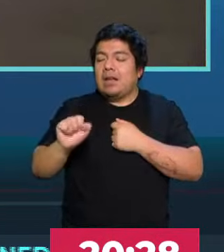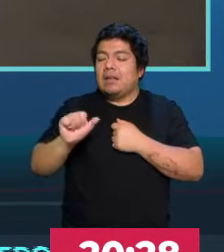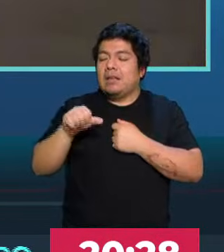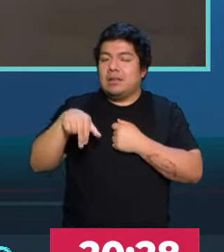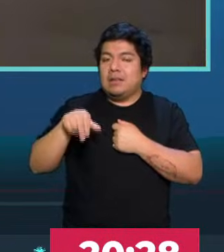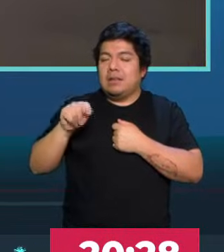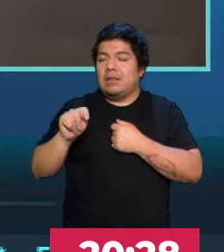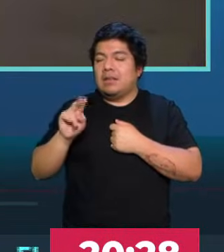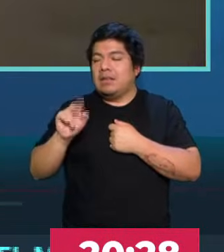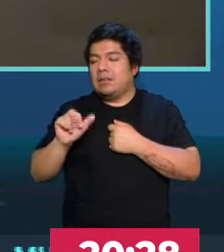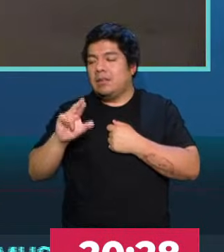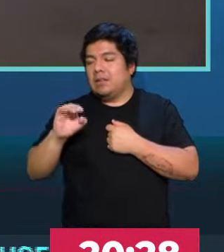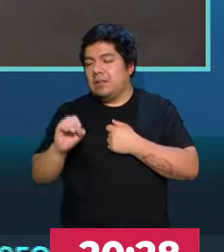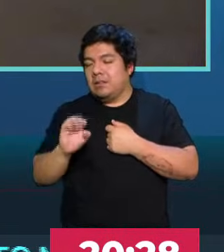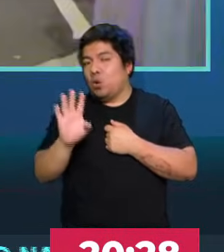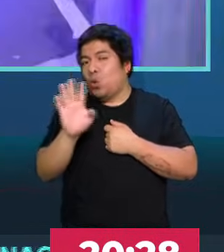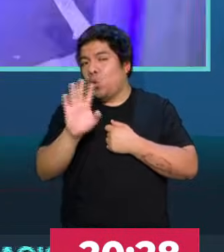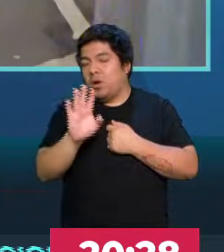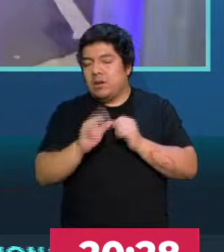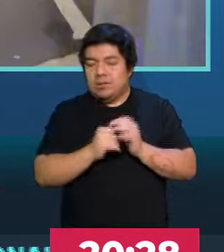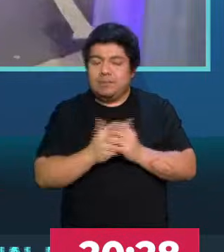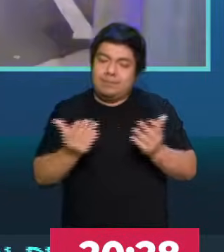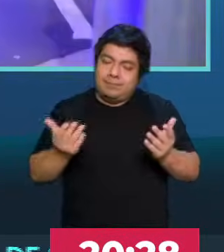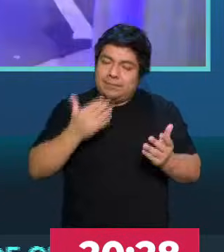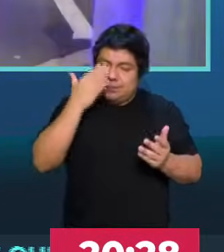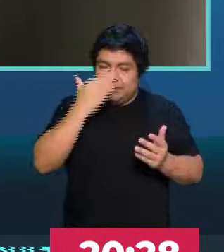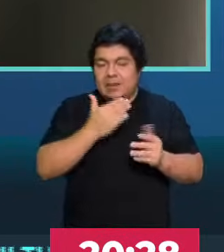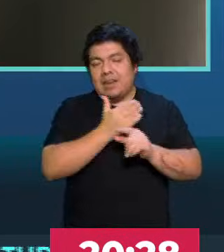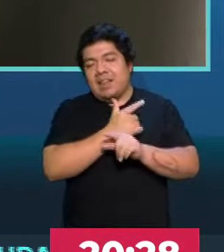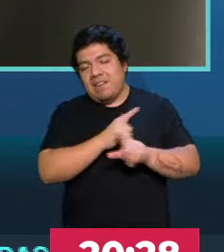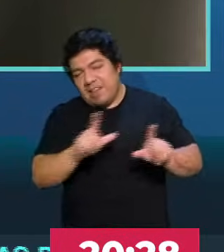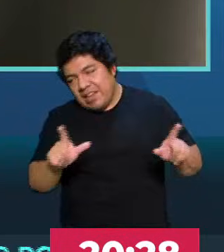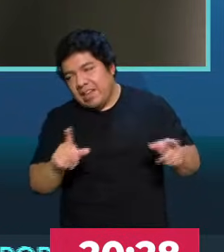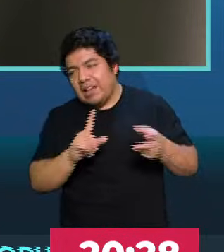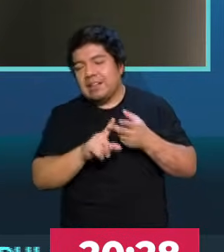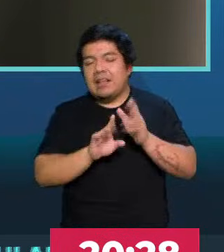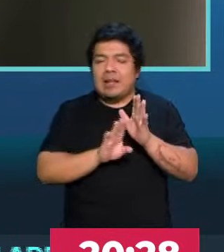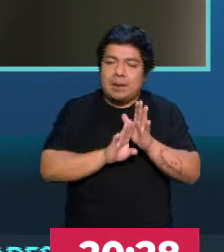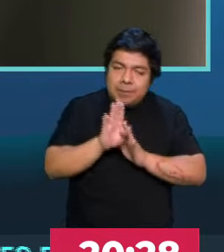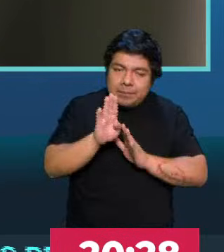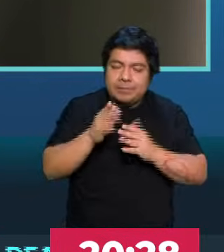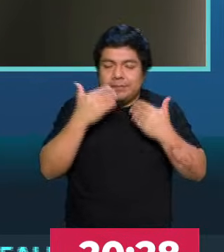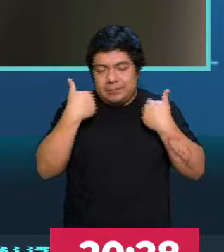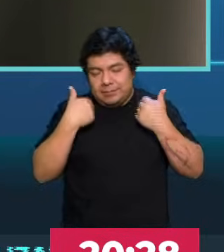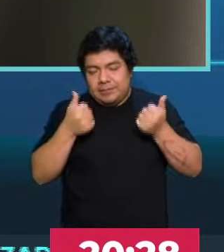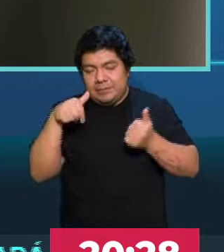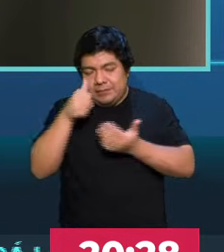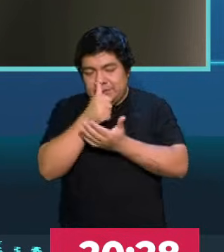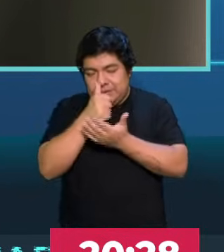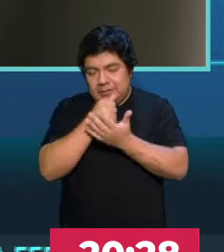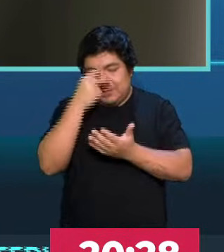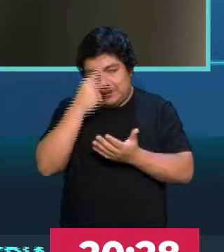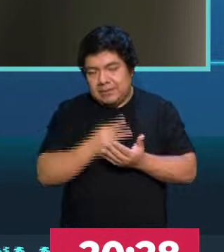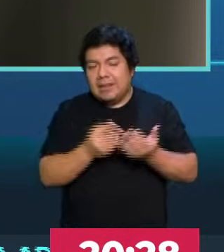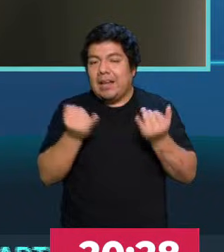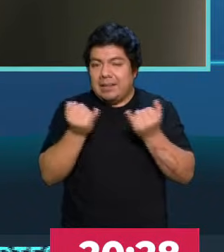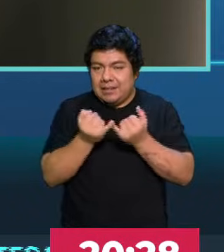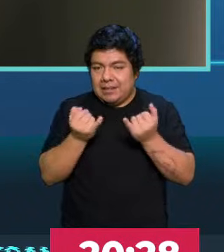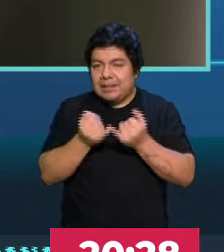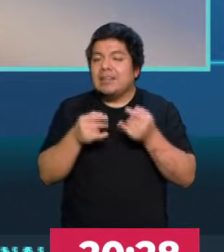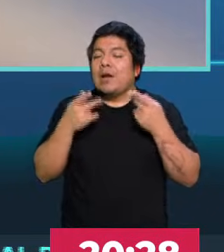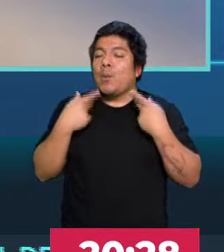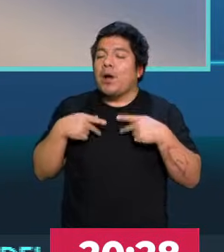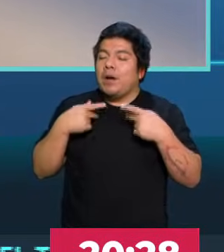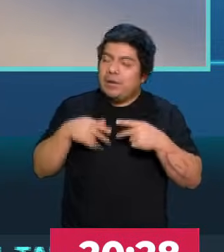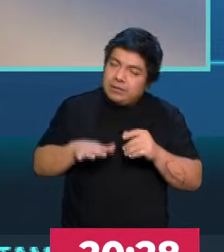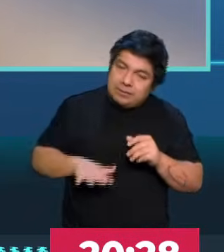Y no tiene que ver con ser muy liberales. Claro que son liberales y claro que son progresistas, como es la Ciudad de México, en términos de sus habitantes y en términos